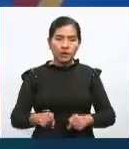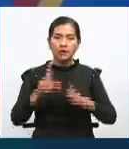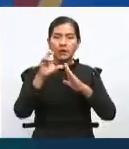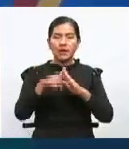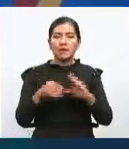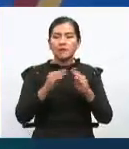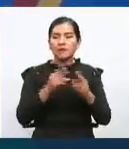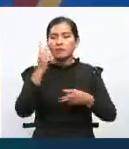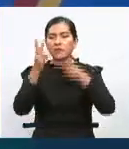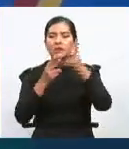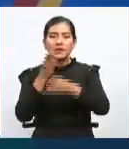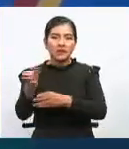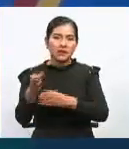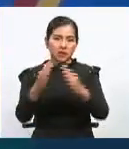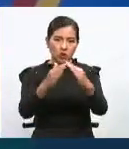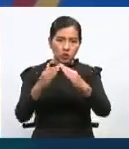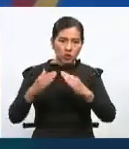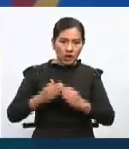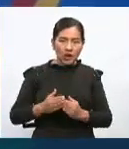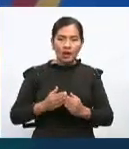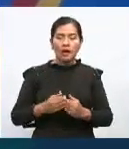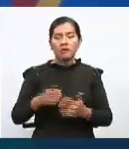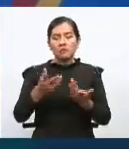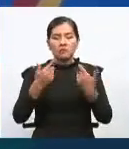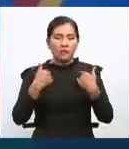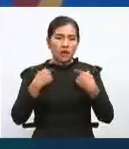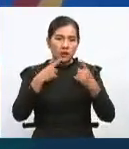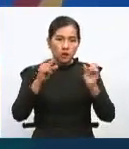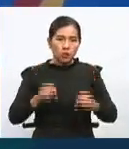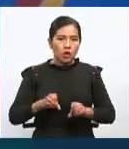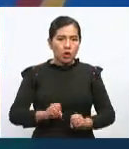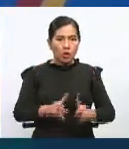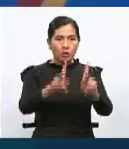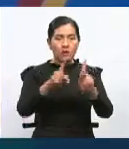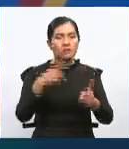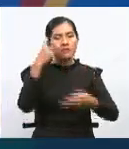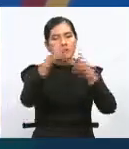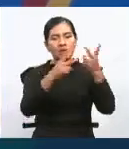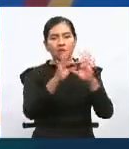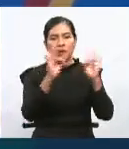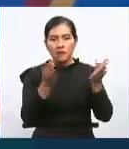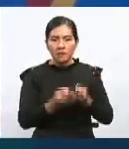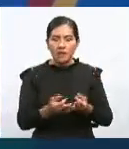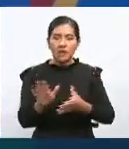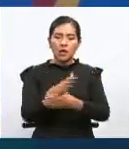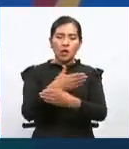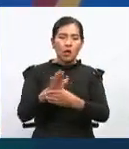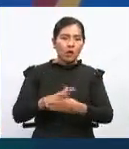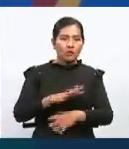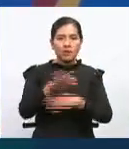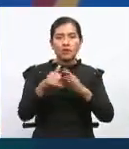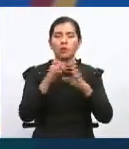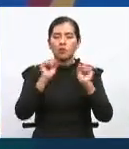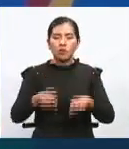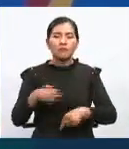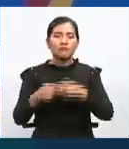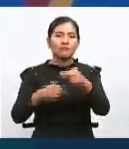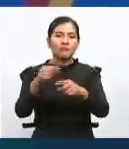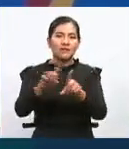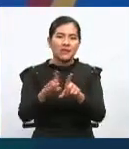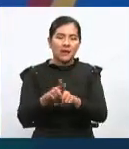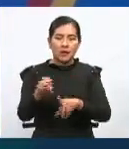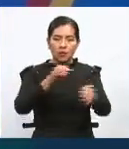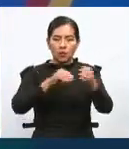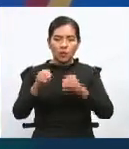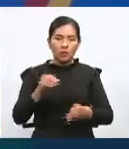visite una ciudad del interior, tenga la oportunidad de visitar a la familia, de compartir y de esta manera va generando también un movimiento